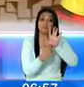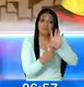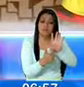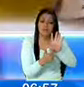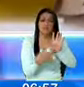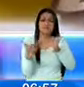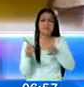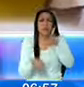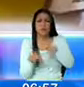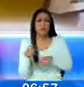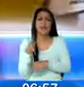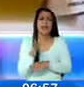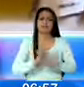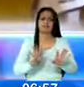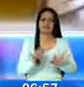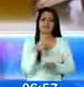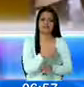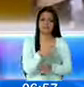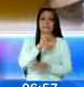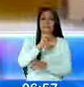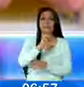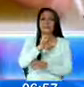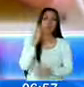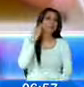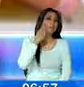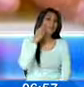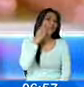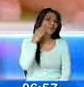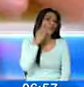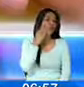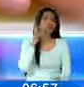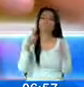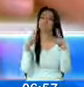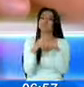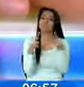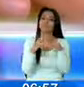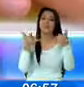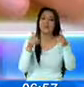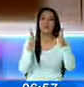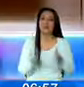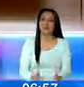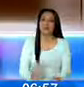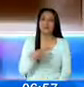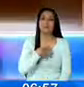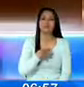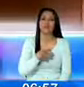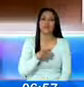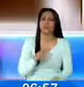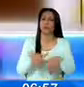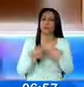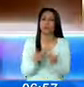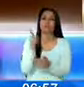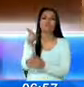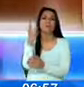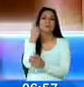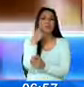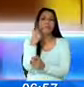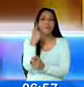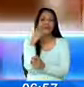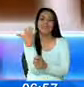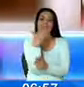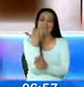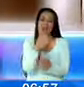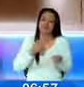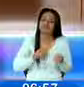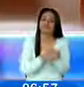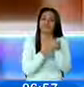mil palabras. El pequeño Matthew cumplió su sueño de conocer a los jugadores de Barcelona, gracias al esfuerzo de su padre Edgar.